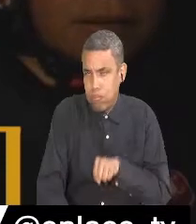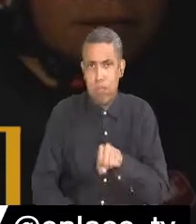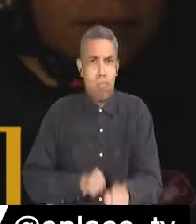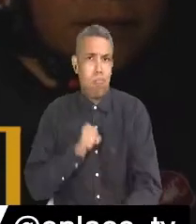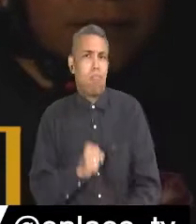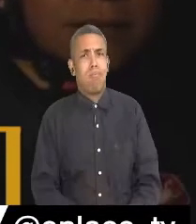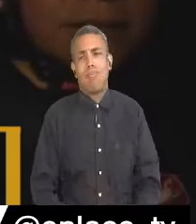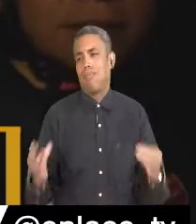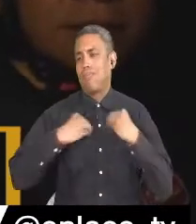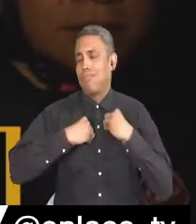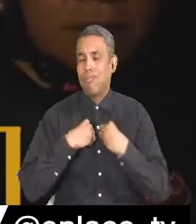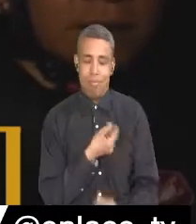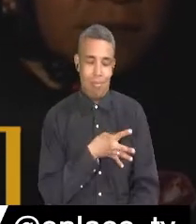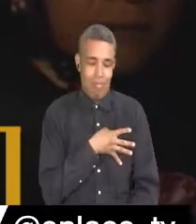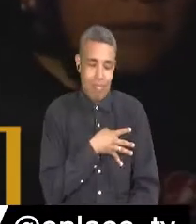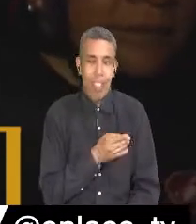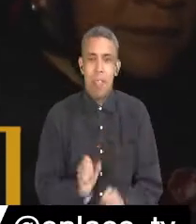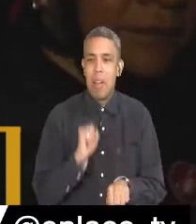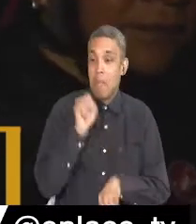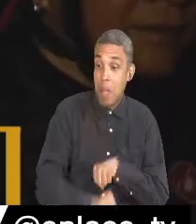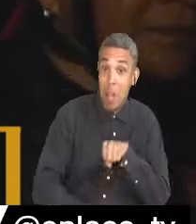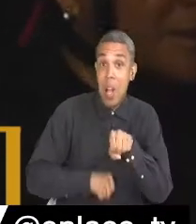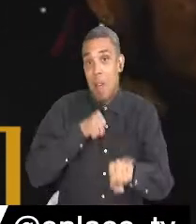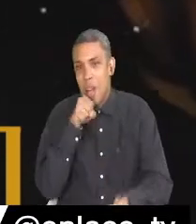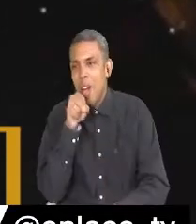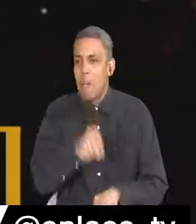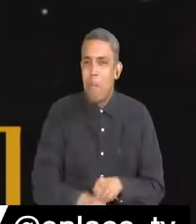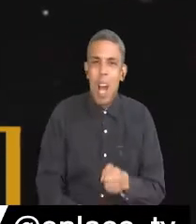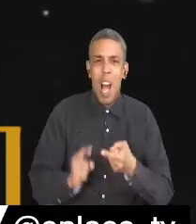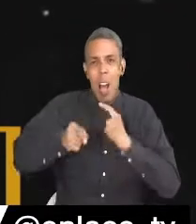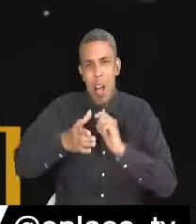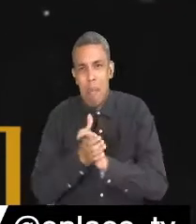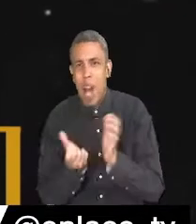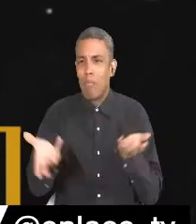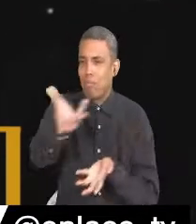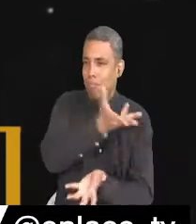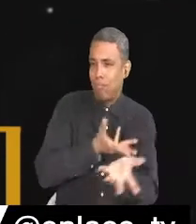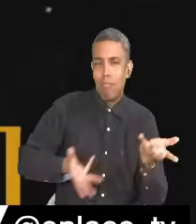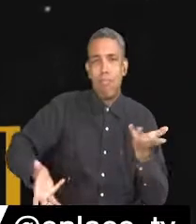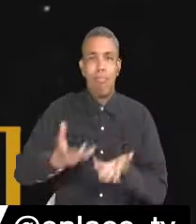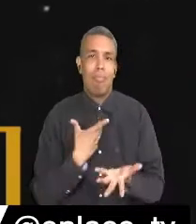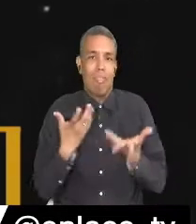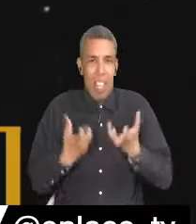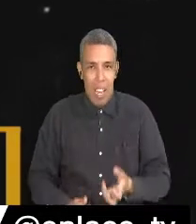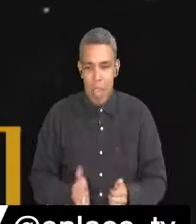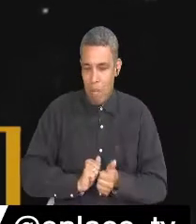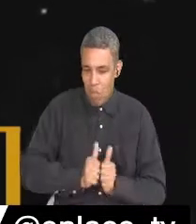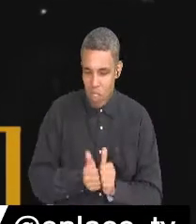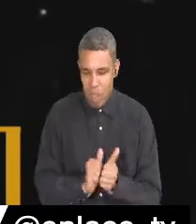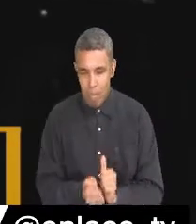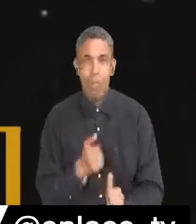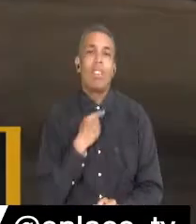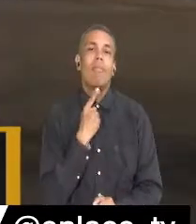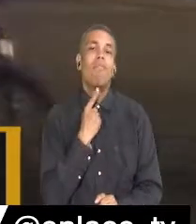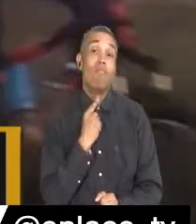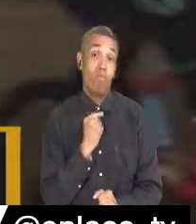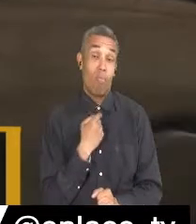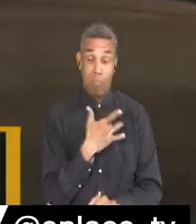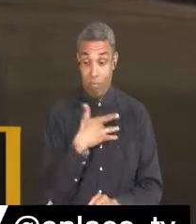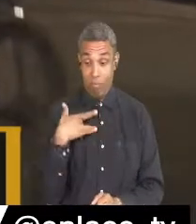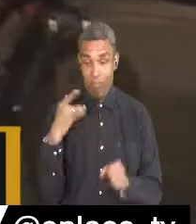mucho de estas pedaleadas, de estos grupos, de compartir con la gente, hacer deporte, todo es salud, ¿no?